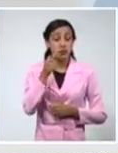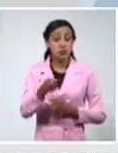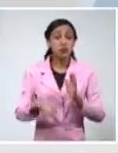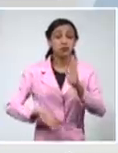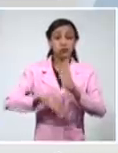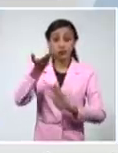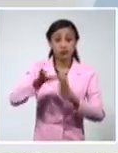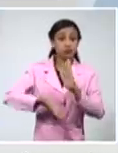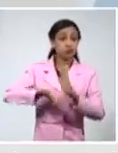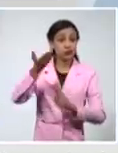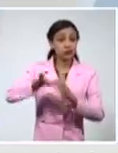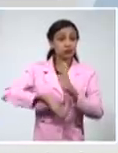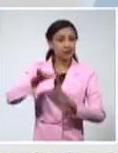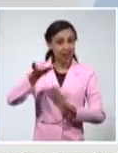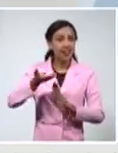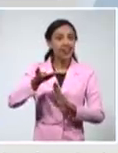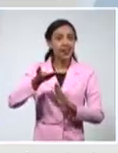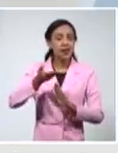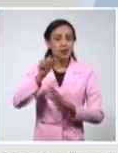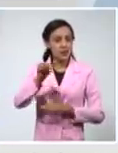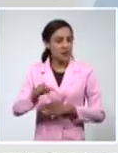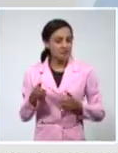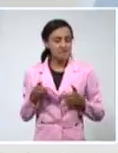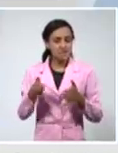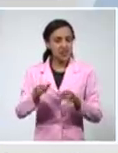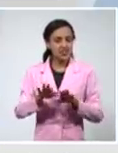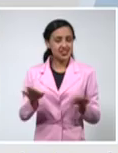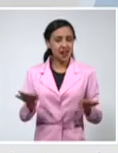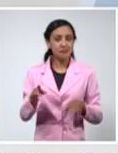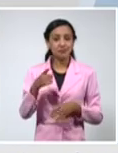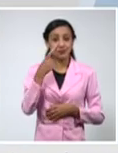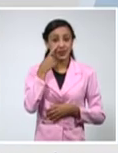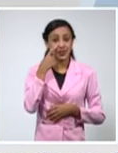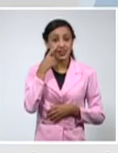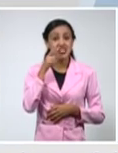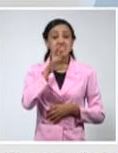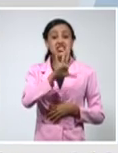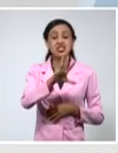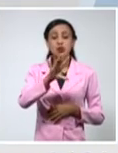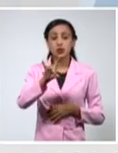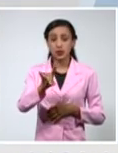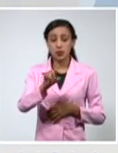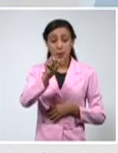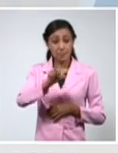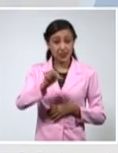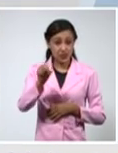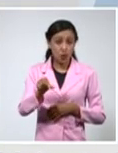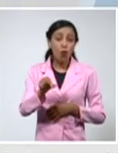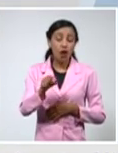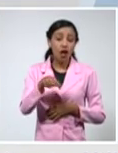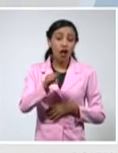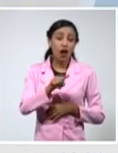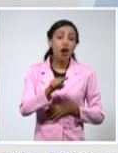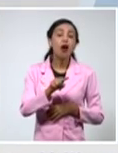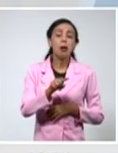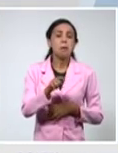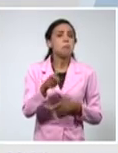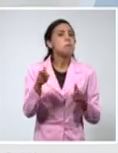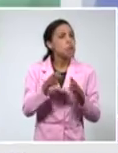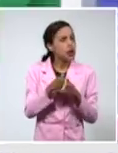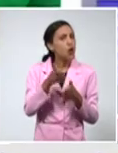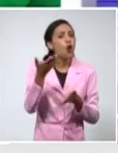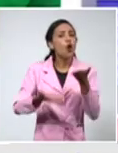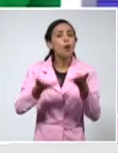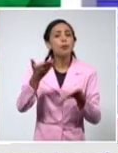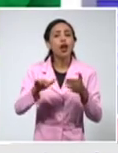dando de los pacientes que se han recuperado, pues son 59 activos menos en comparación con el día